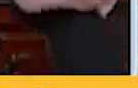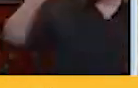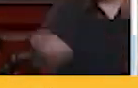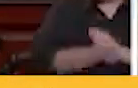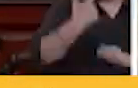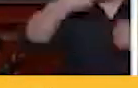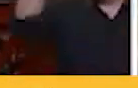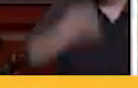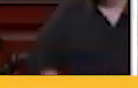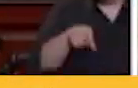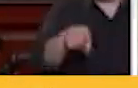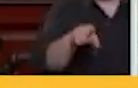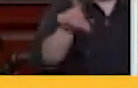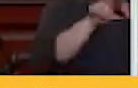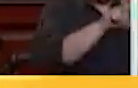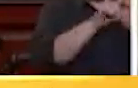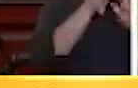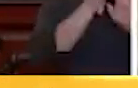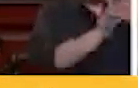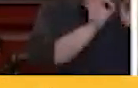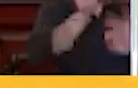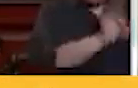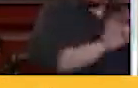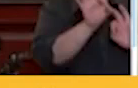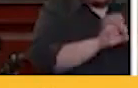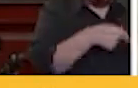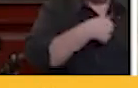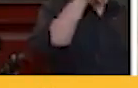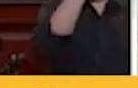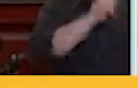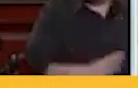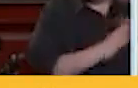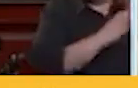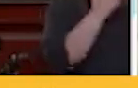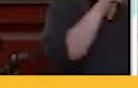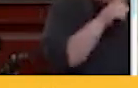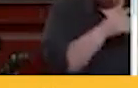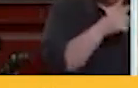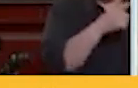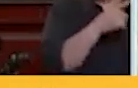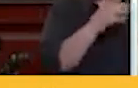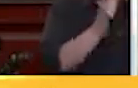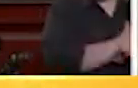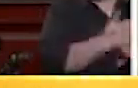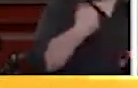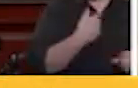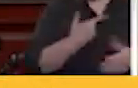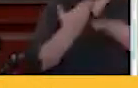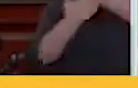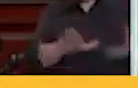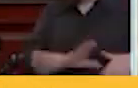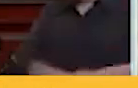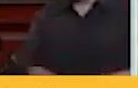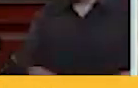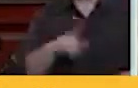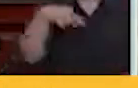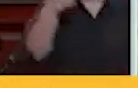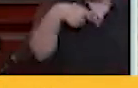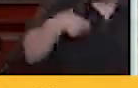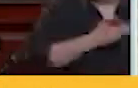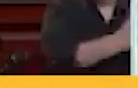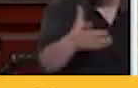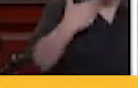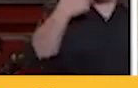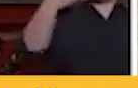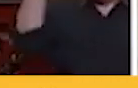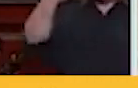deben pagarle y deben encontrar el equilibrio fiscal, también tenemos que discutir las deudas que tiene Nación con las provincias, como por ejemplo con la mía.